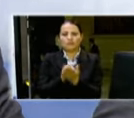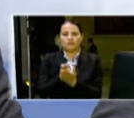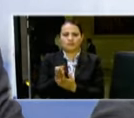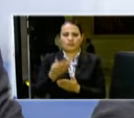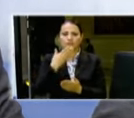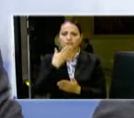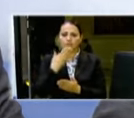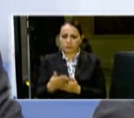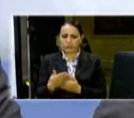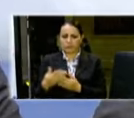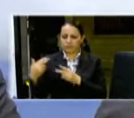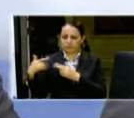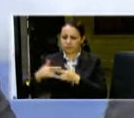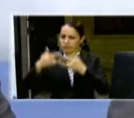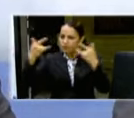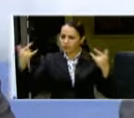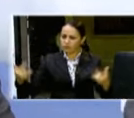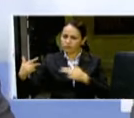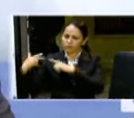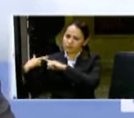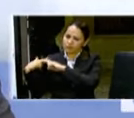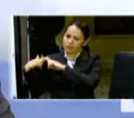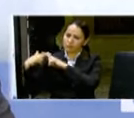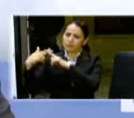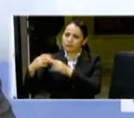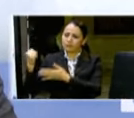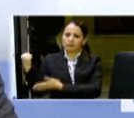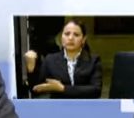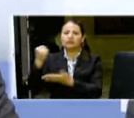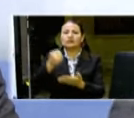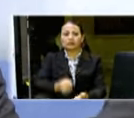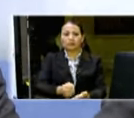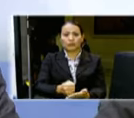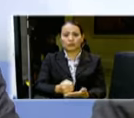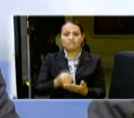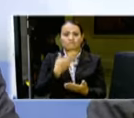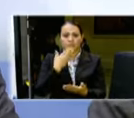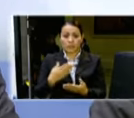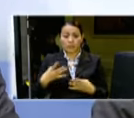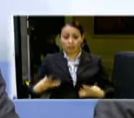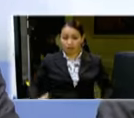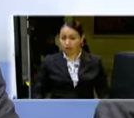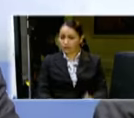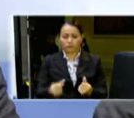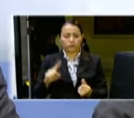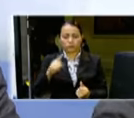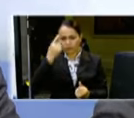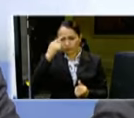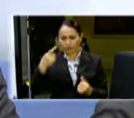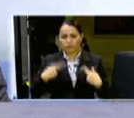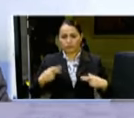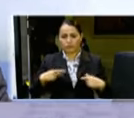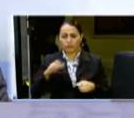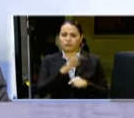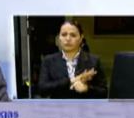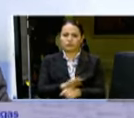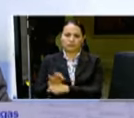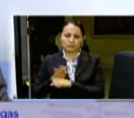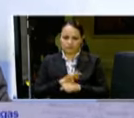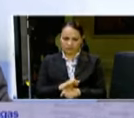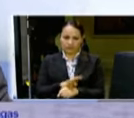como históricamente ha sido, una gran inversión y no un gasto en beneficio de todos los mexicanos. No más políticas